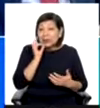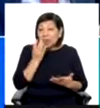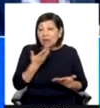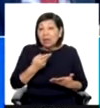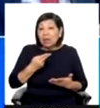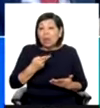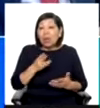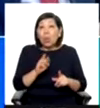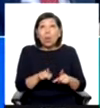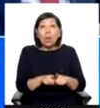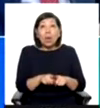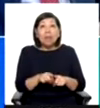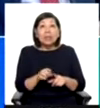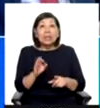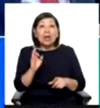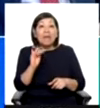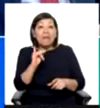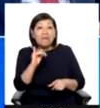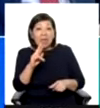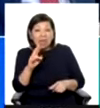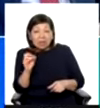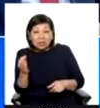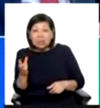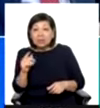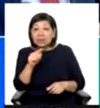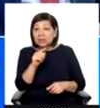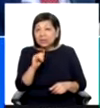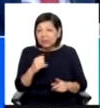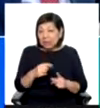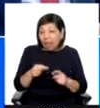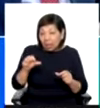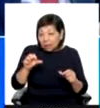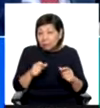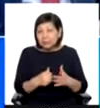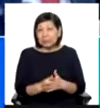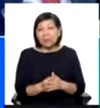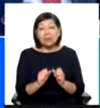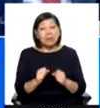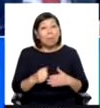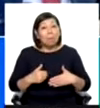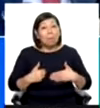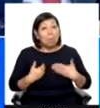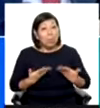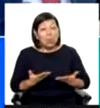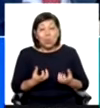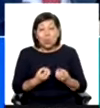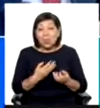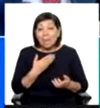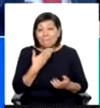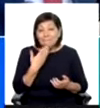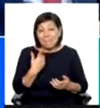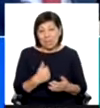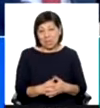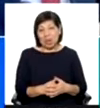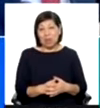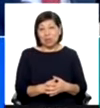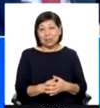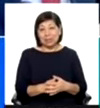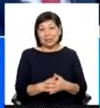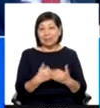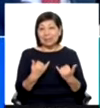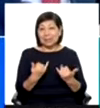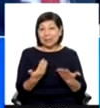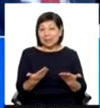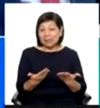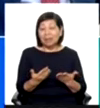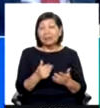fierro, en zinc, y sobre todo, pues, que el poder nutricional es mucho mejor. ¿Ya? Y sobre todo, que